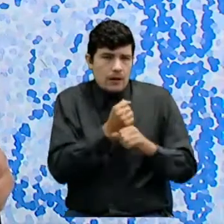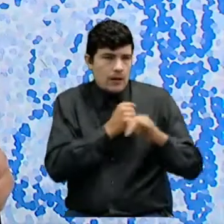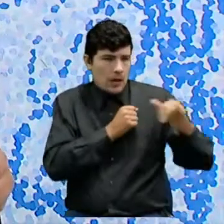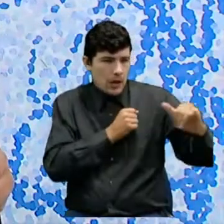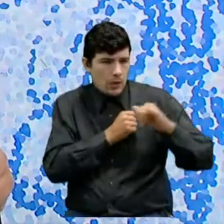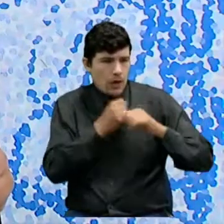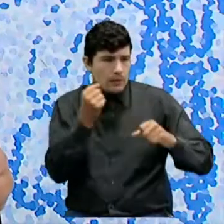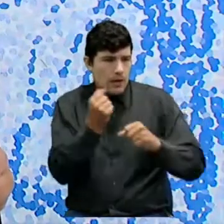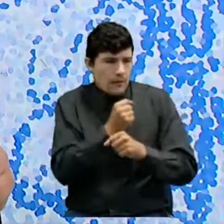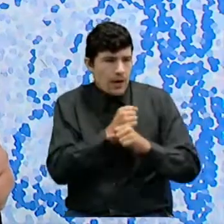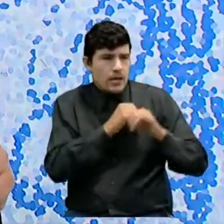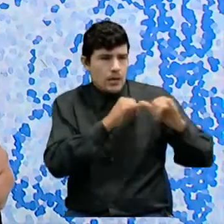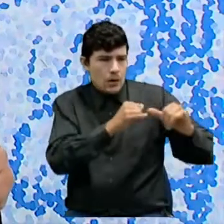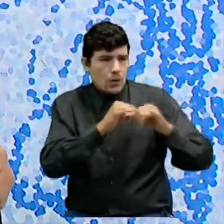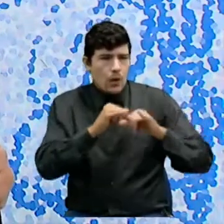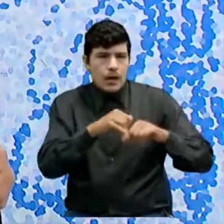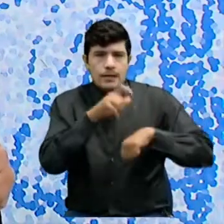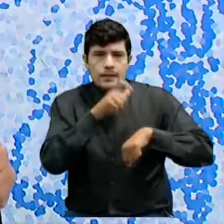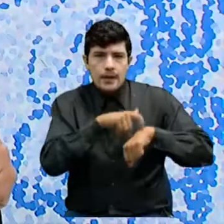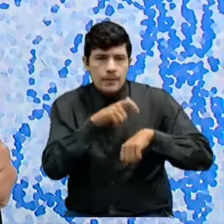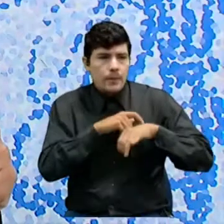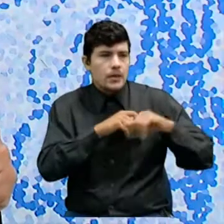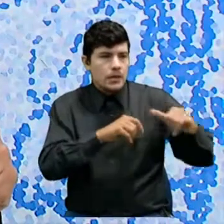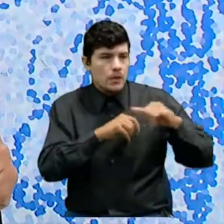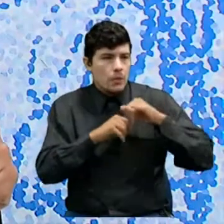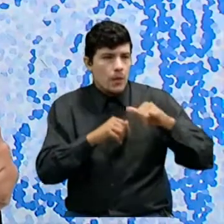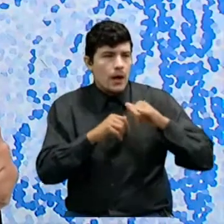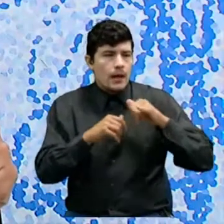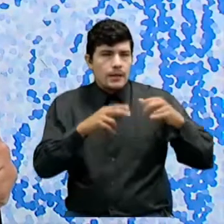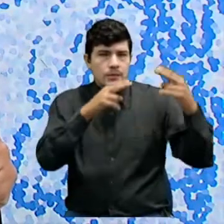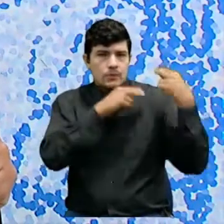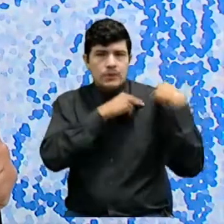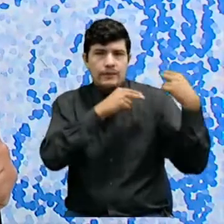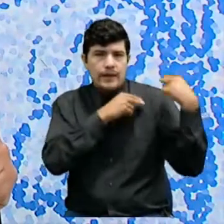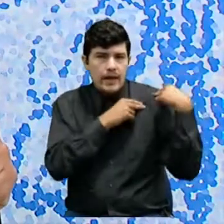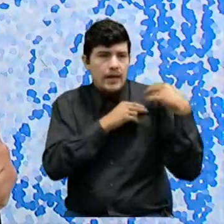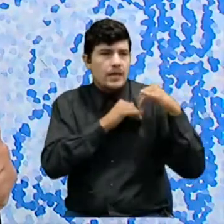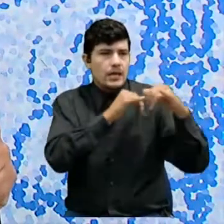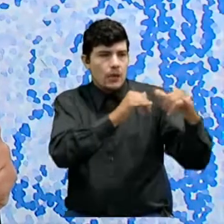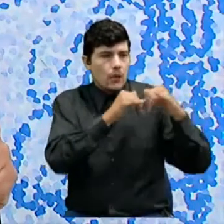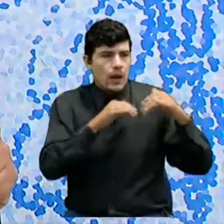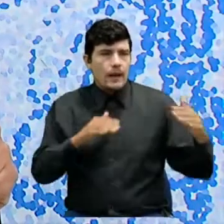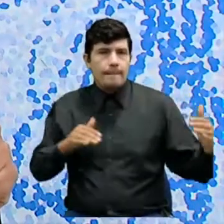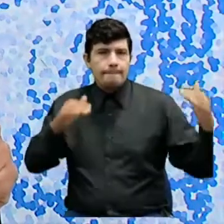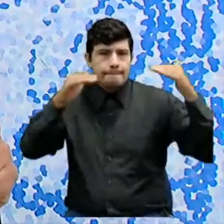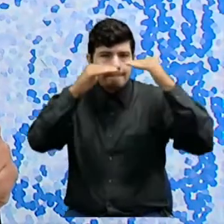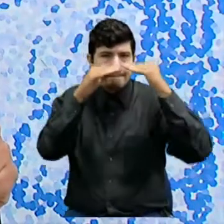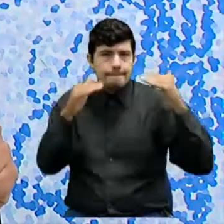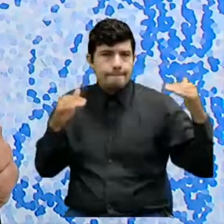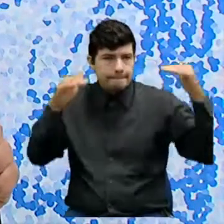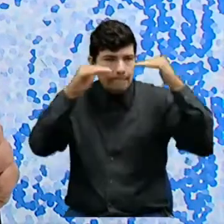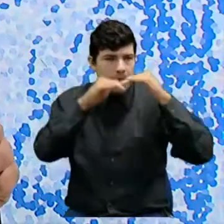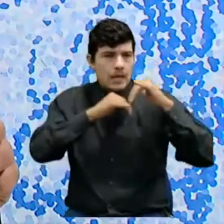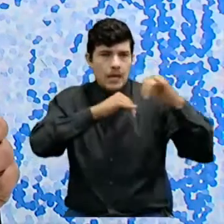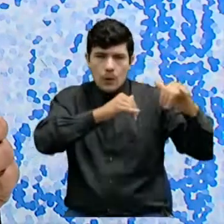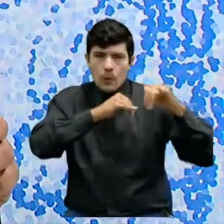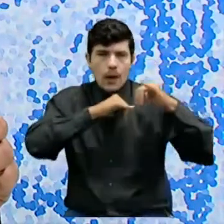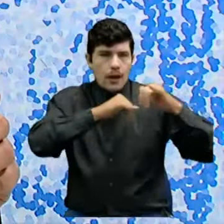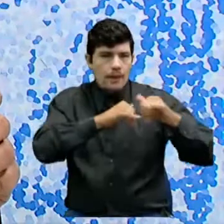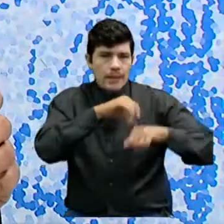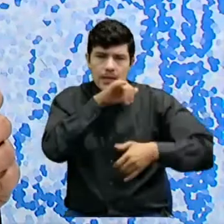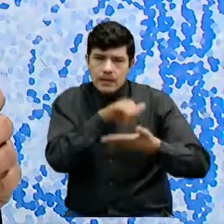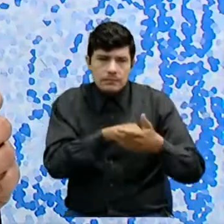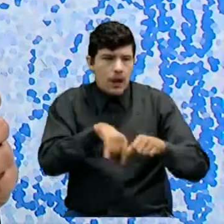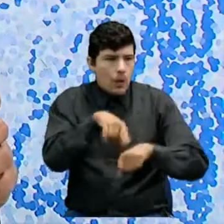misma antigüedad, la misma antigüedad, el mismo cargo, la misma jerarquía, digámoslo así, el mismo desempeño, las mismas horas